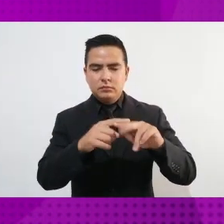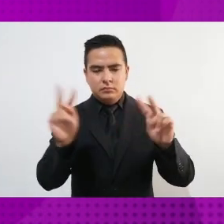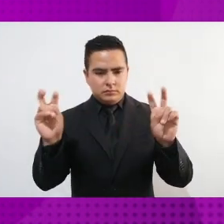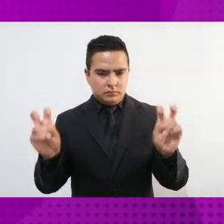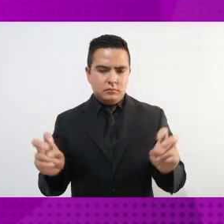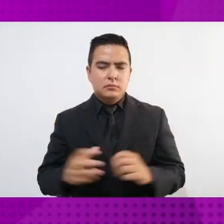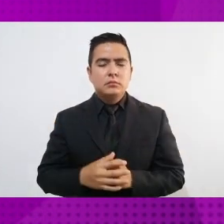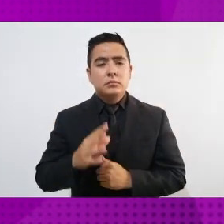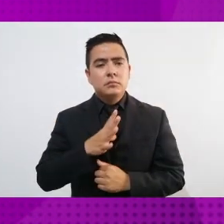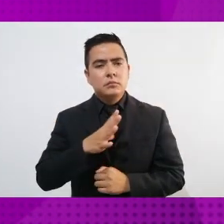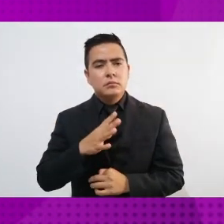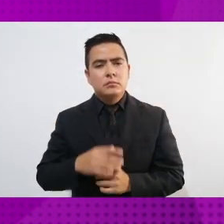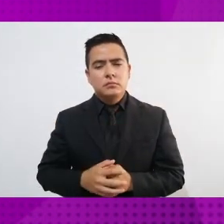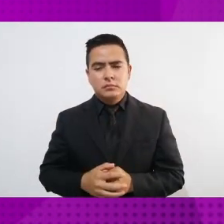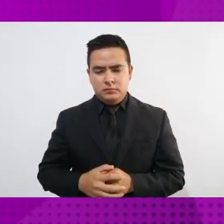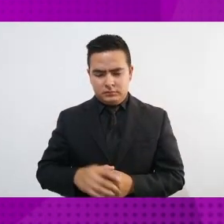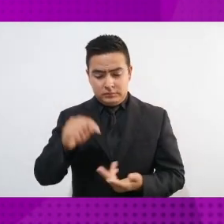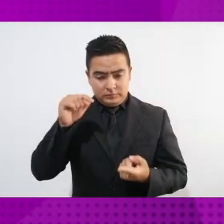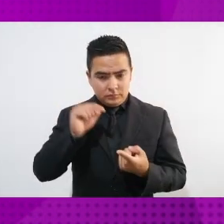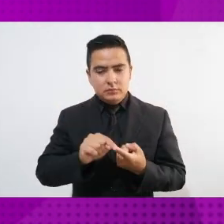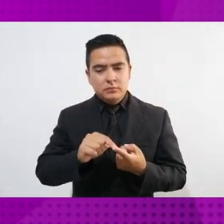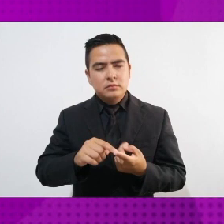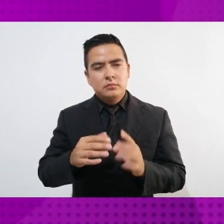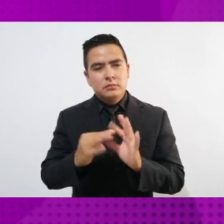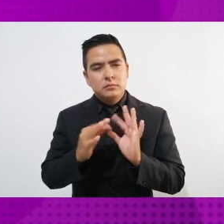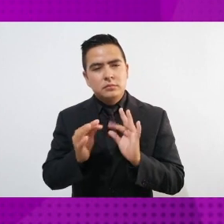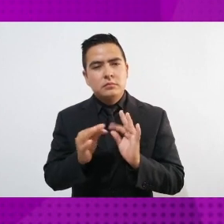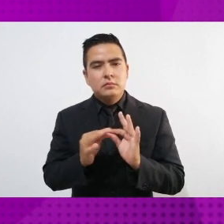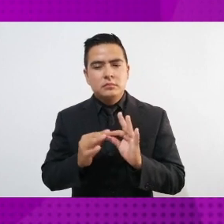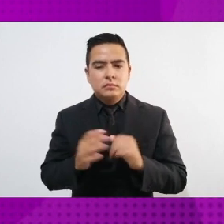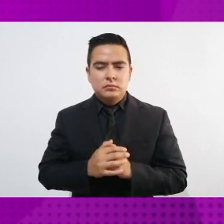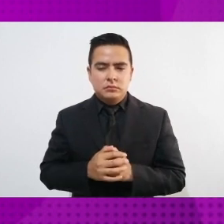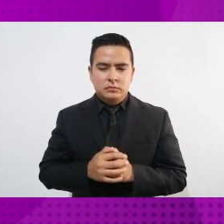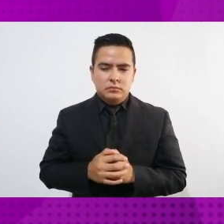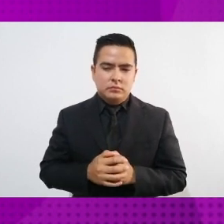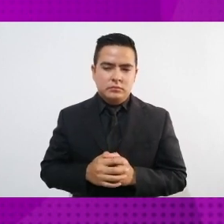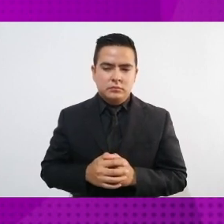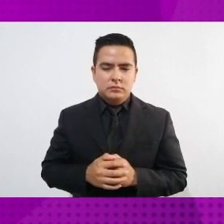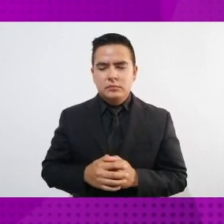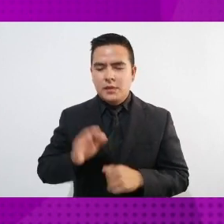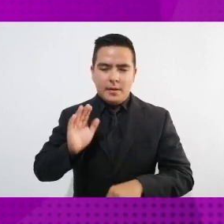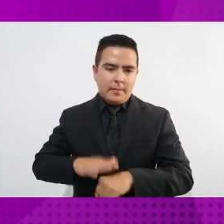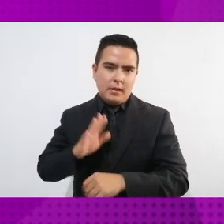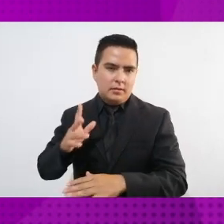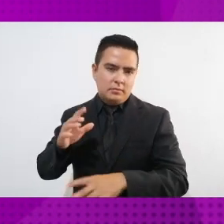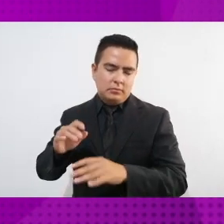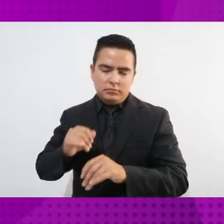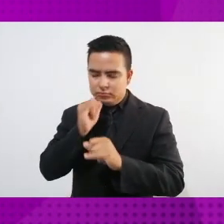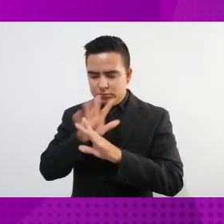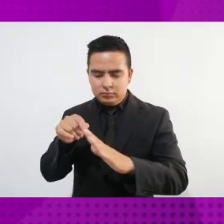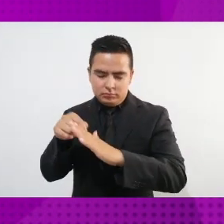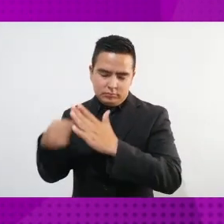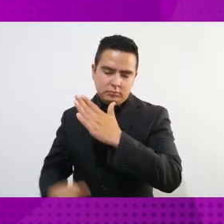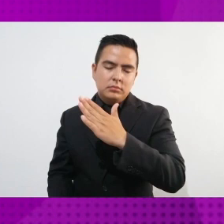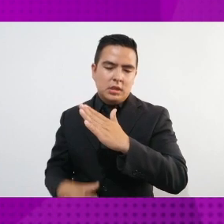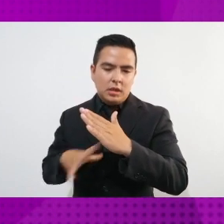constitucional, ¿no? En cuanto hace la democracia, lo que postula, claro, hay muchas lecturas de Kelsen, pero lo que él